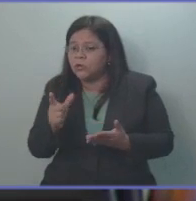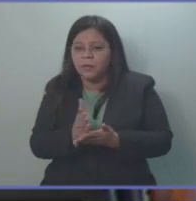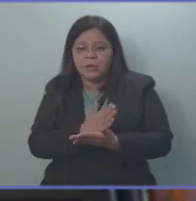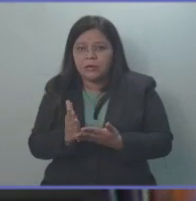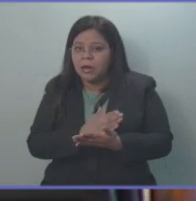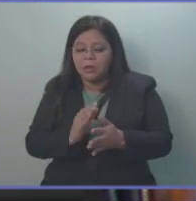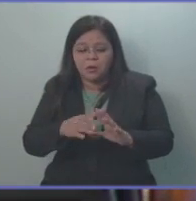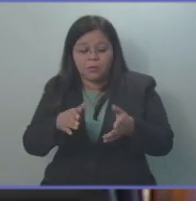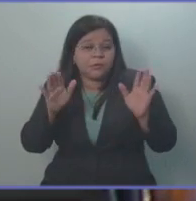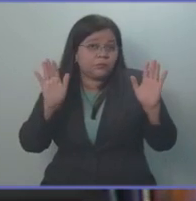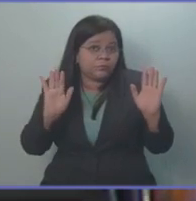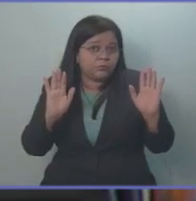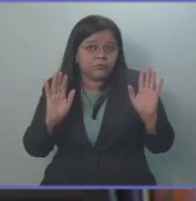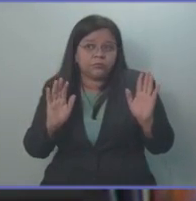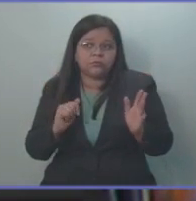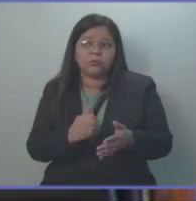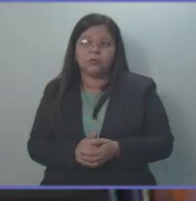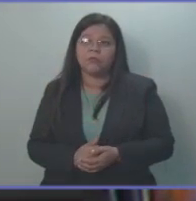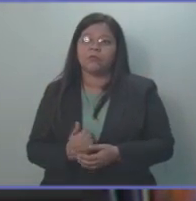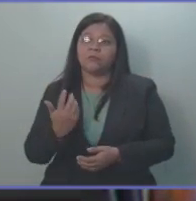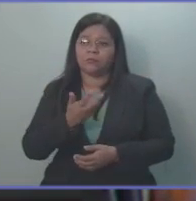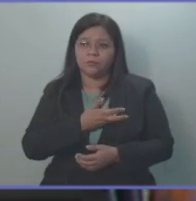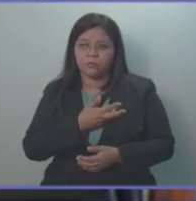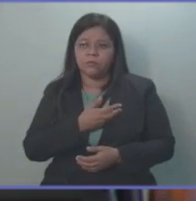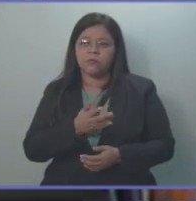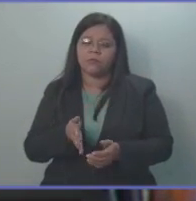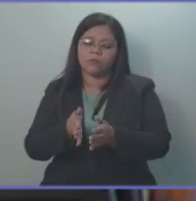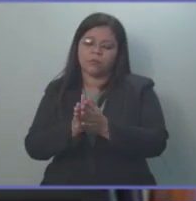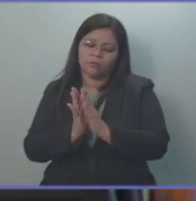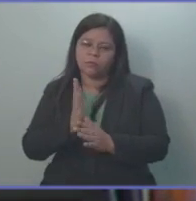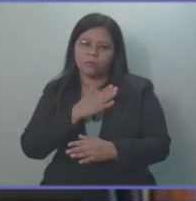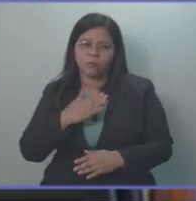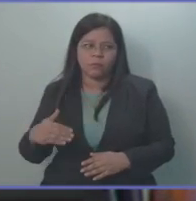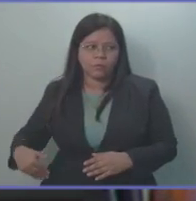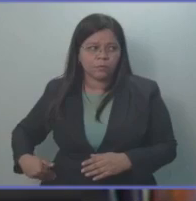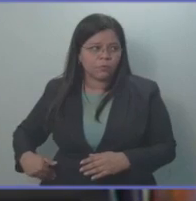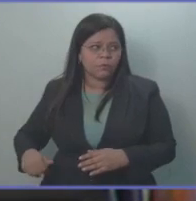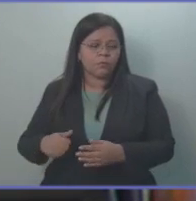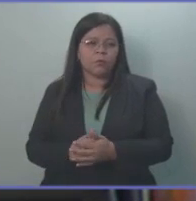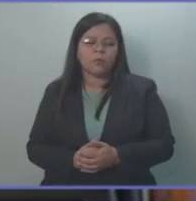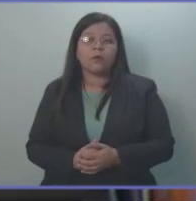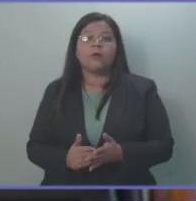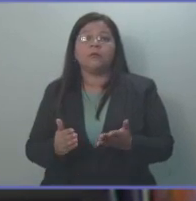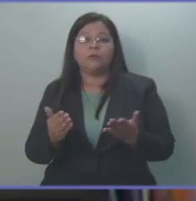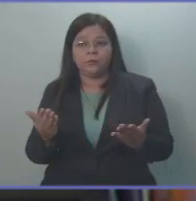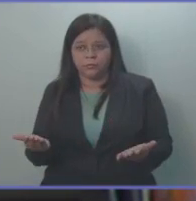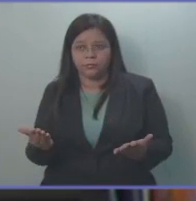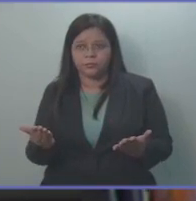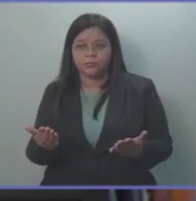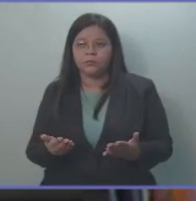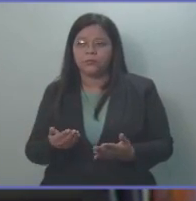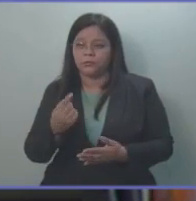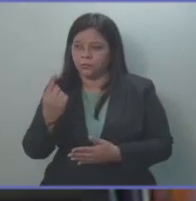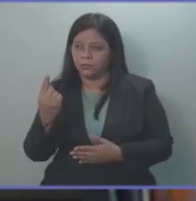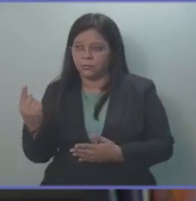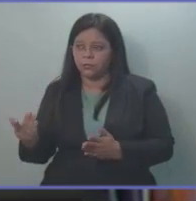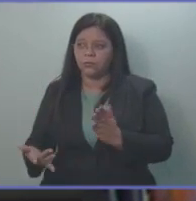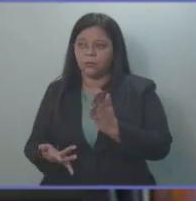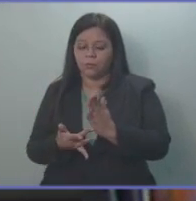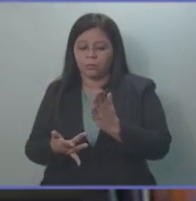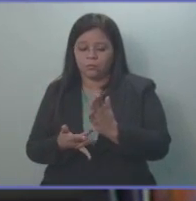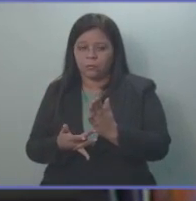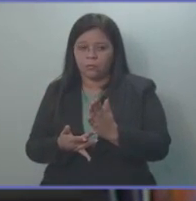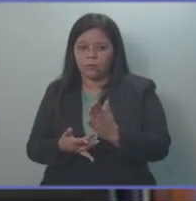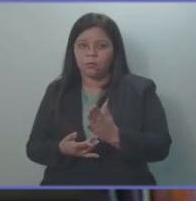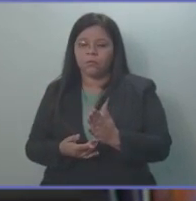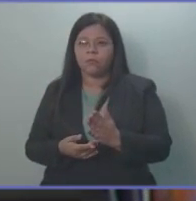Así es que ese es el petitorio, señor presidente, en funciones, para que los técnicos, en el